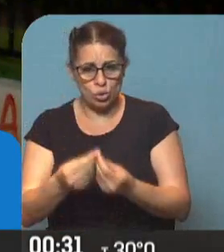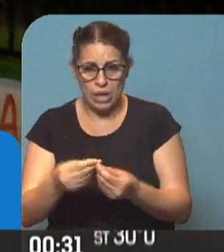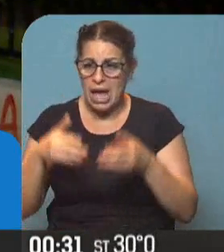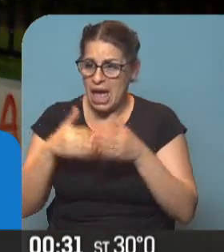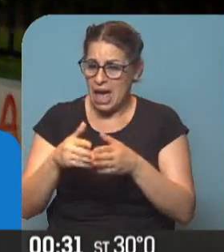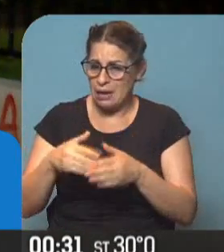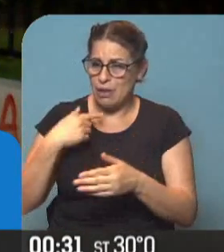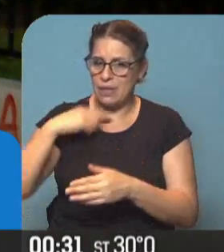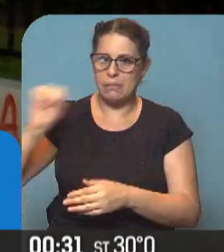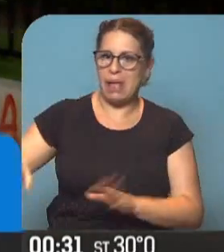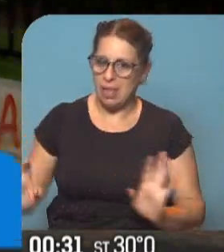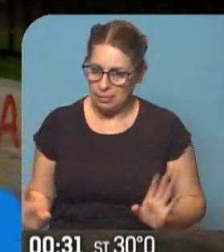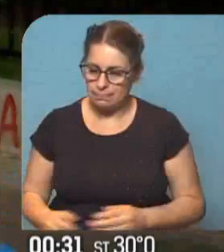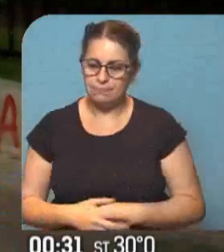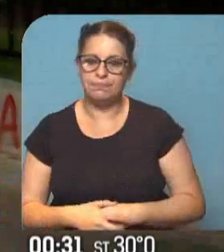tuvo en consideración